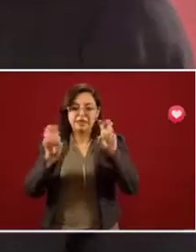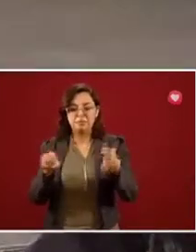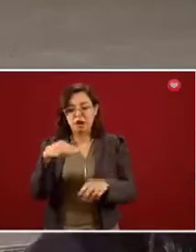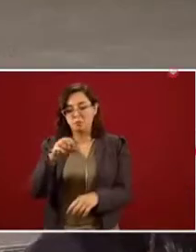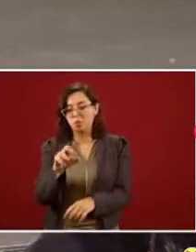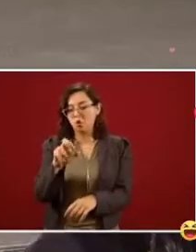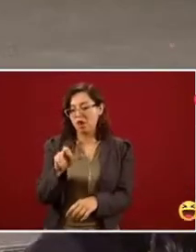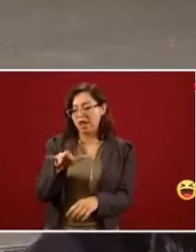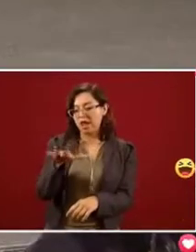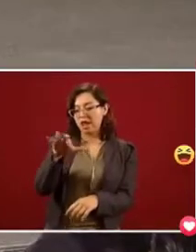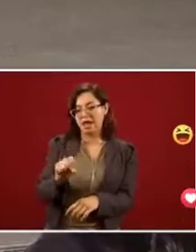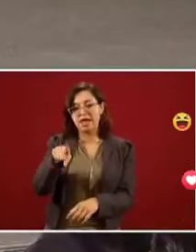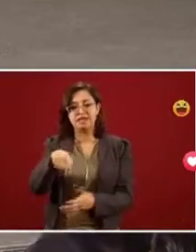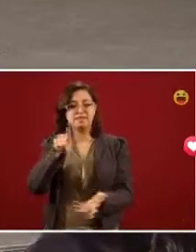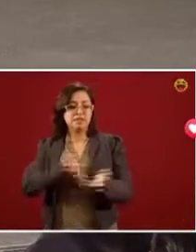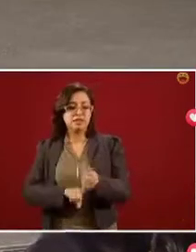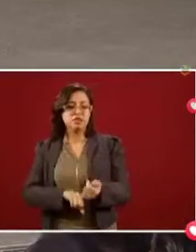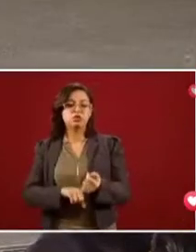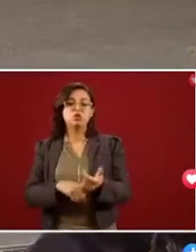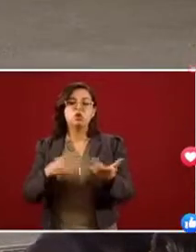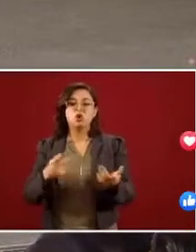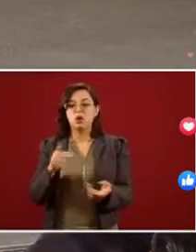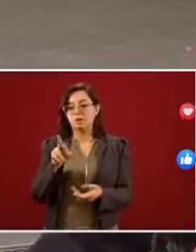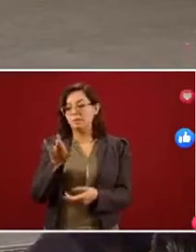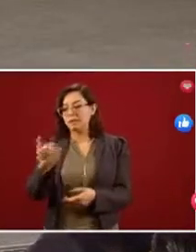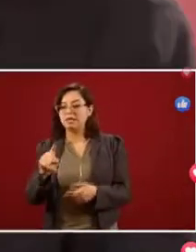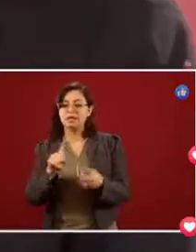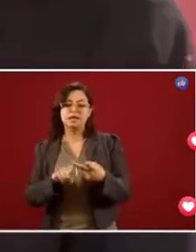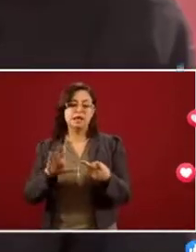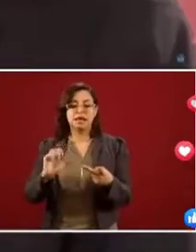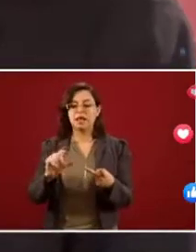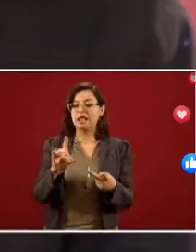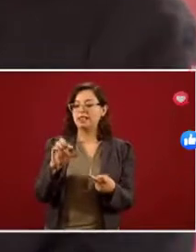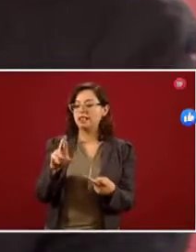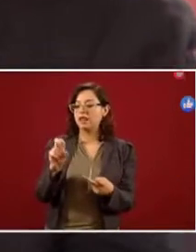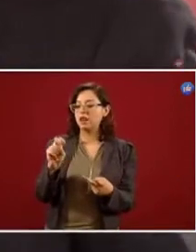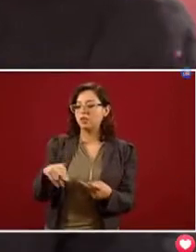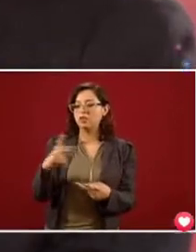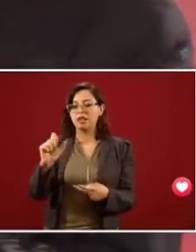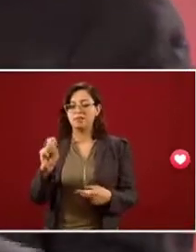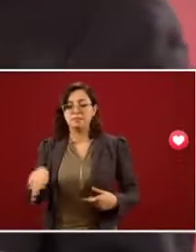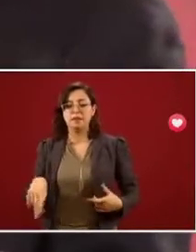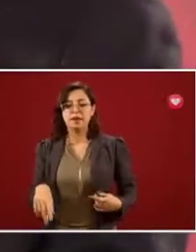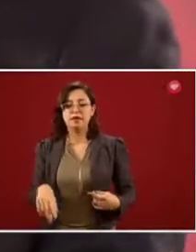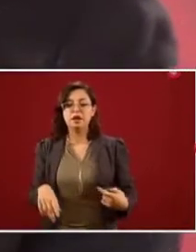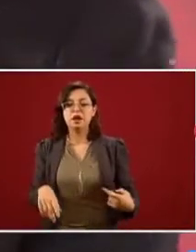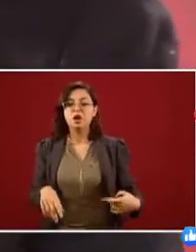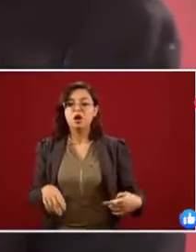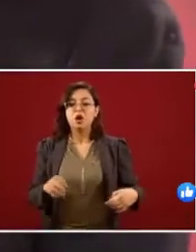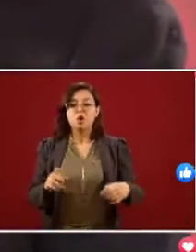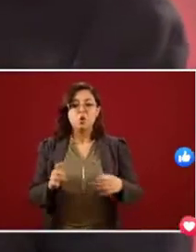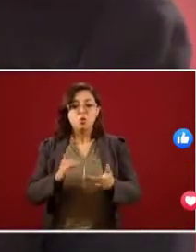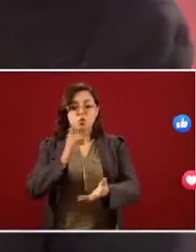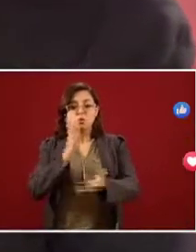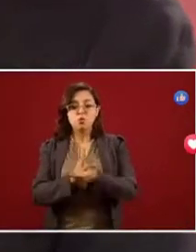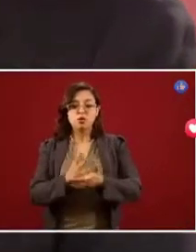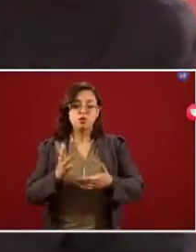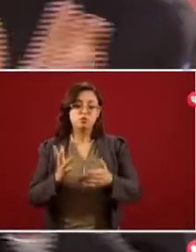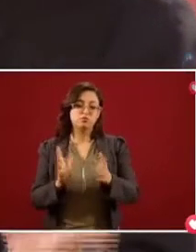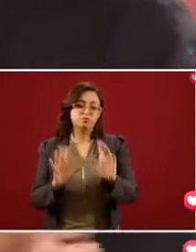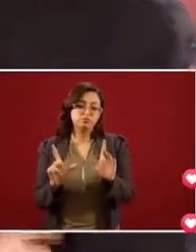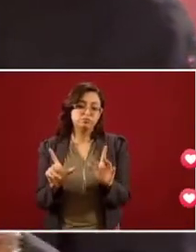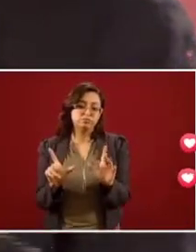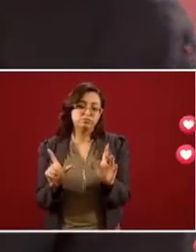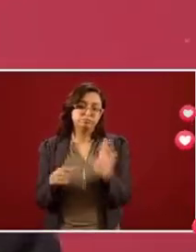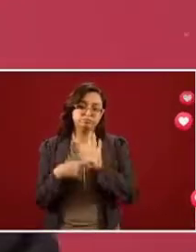de spring calderón del pan además voy a dar algún dato que si